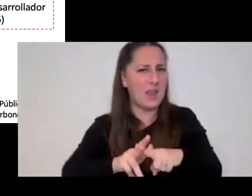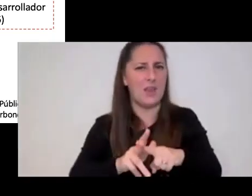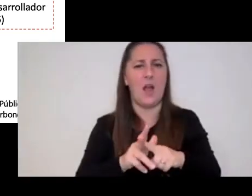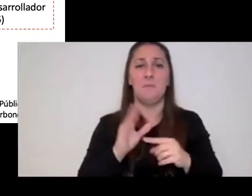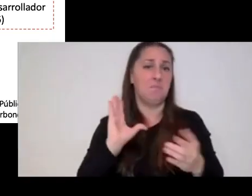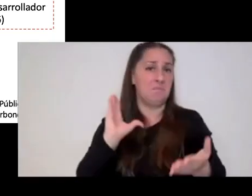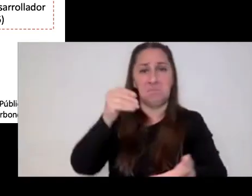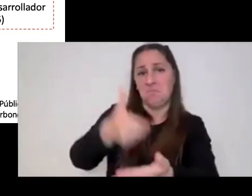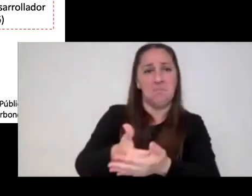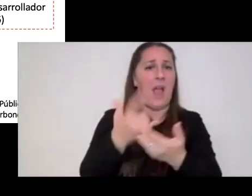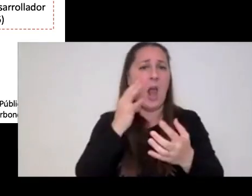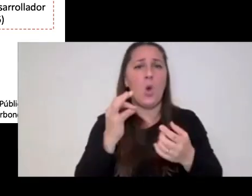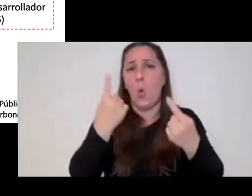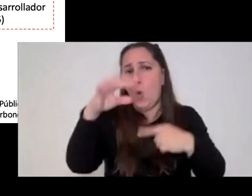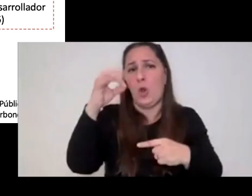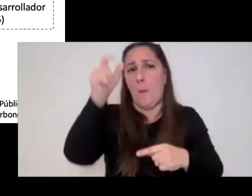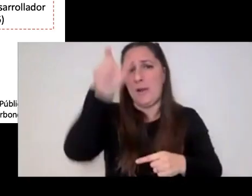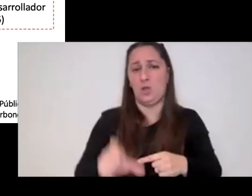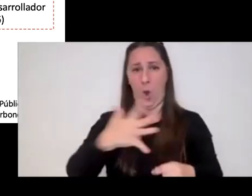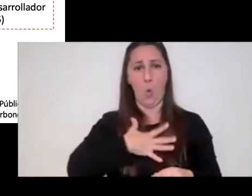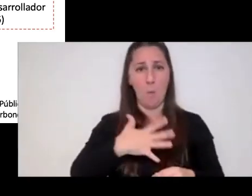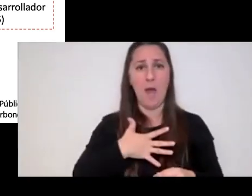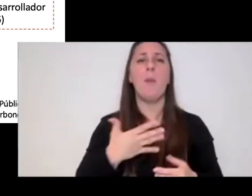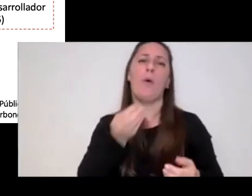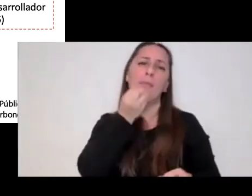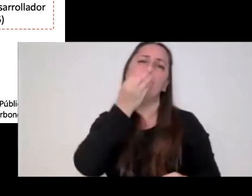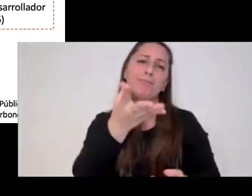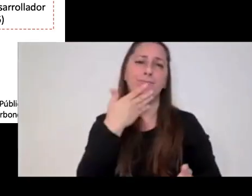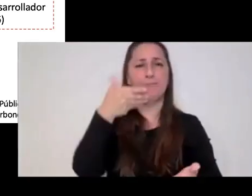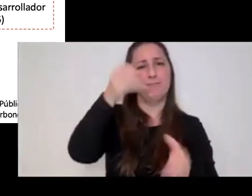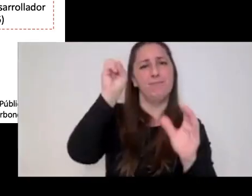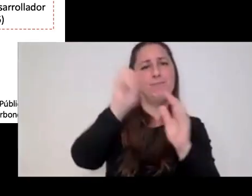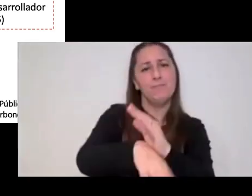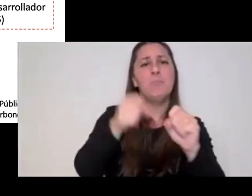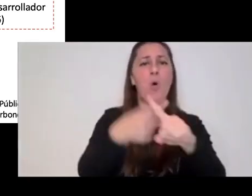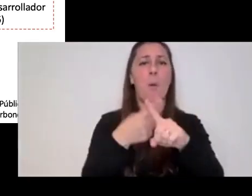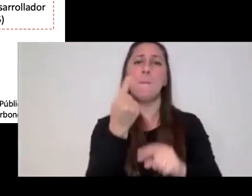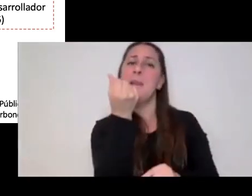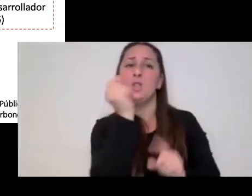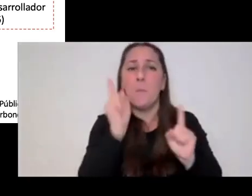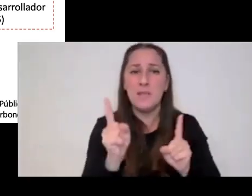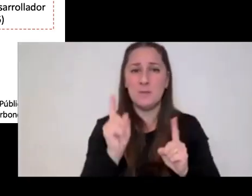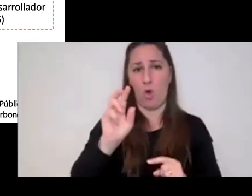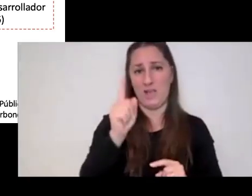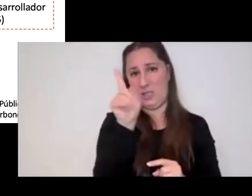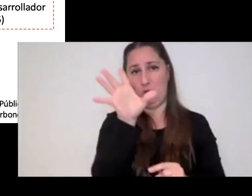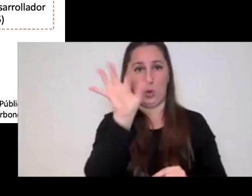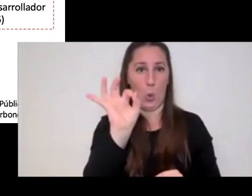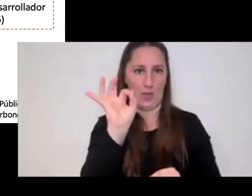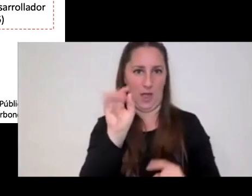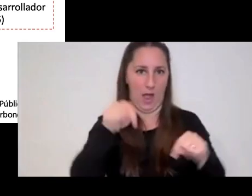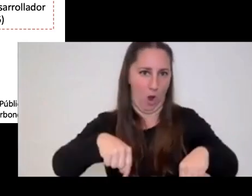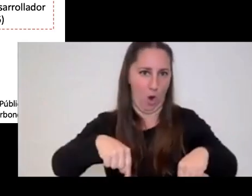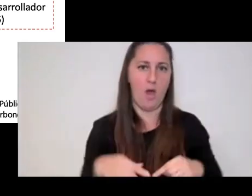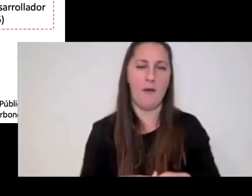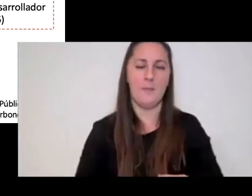vehículo por el cual una persona humana puede sincerar y aportar los fondos al precio que realmente vale $1, cerca de 150 pesos. Entonces, hasta aquí